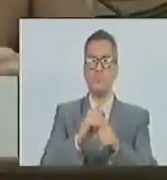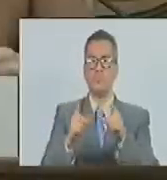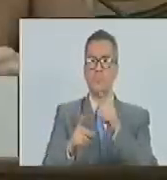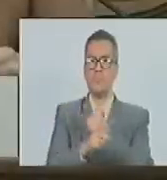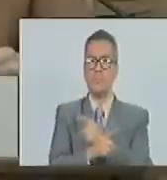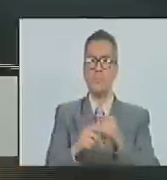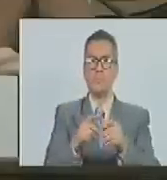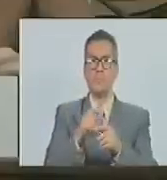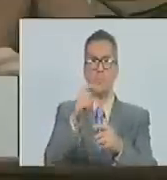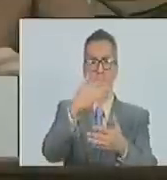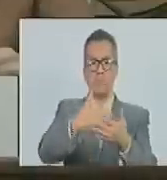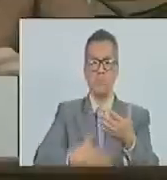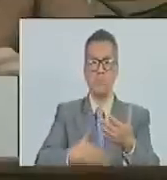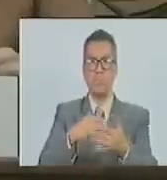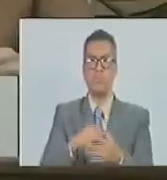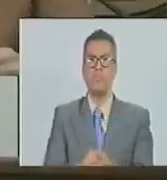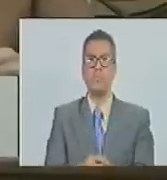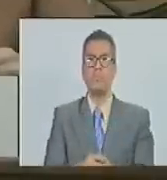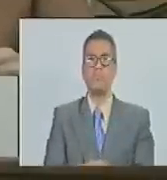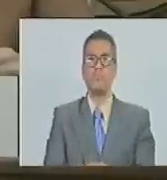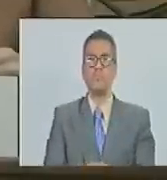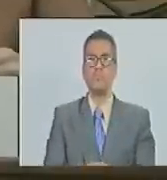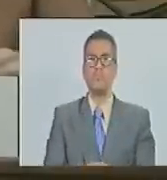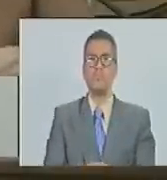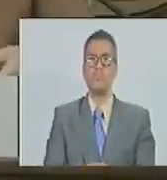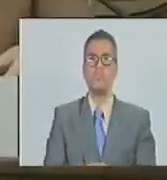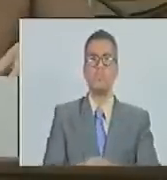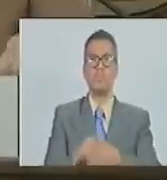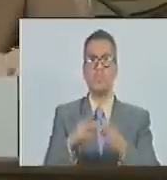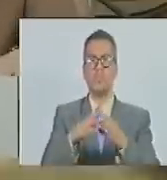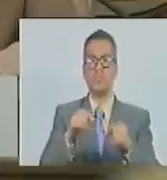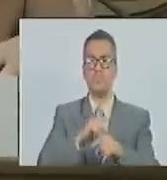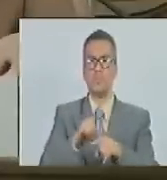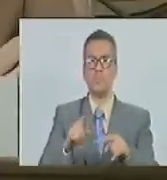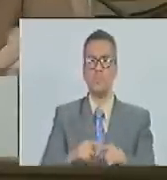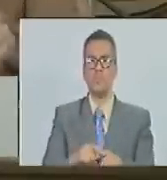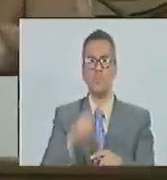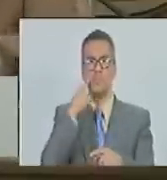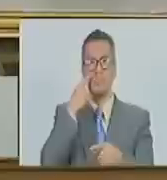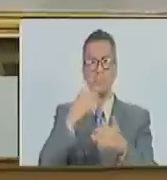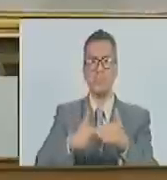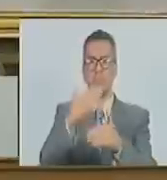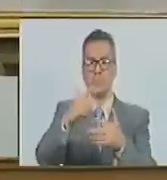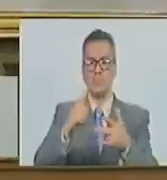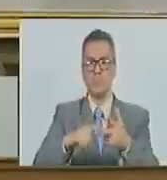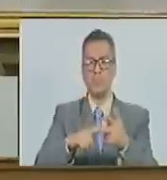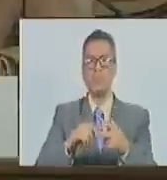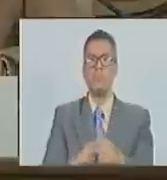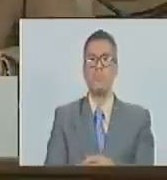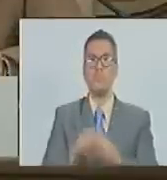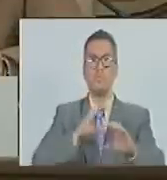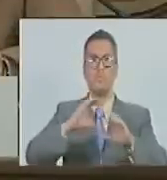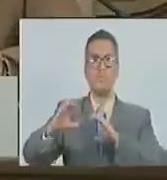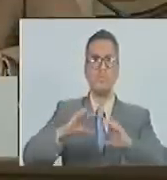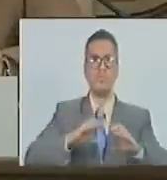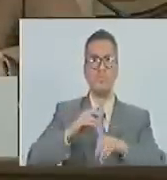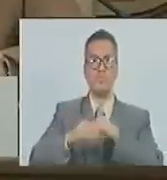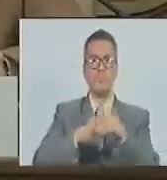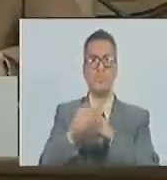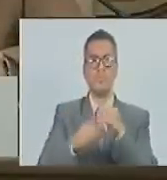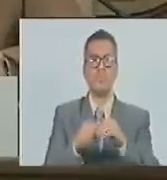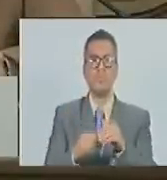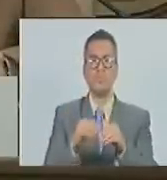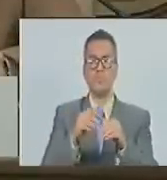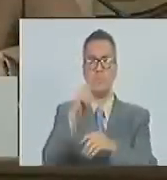suplentes indicados en lista anexa. Es todo, ciudadano presidente. En cuenta, secretaria. Siguiente. Comunicaciones dirigidas